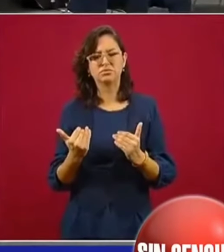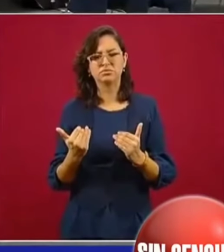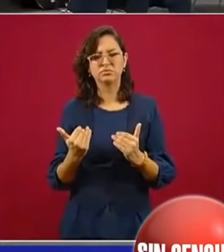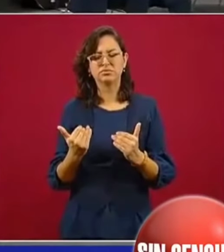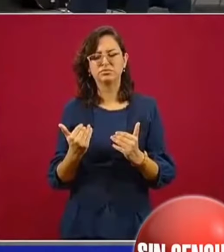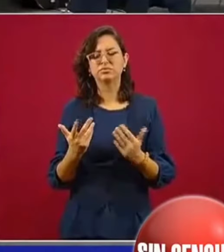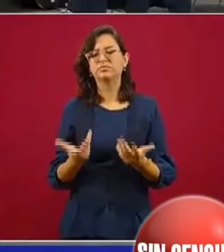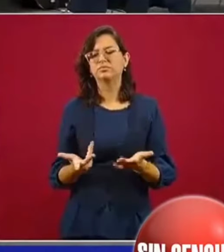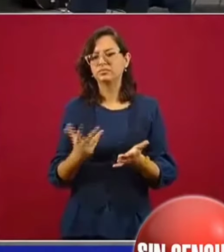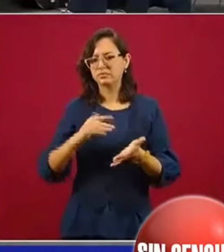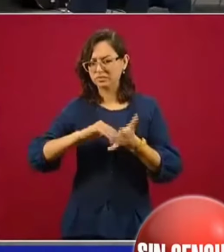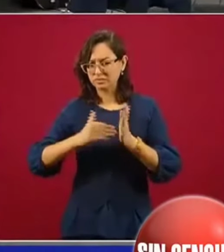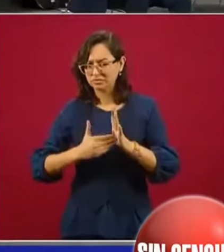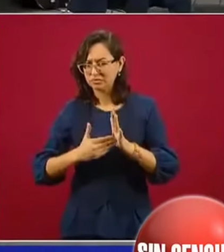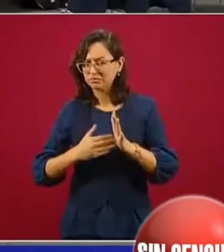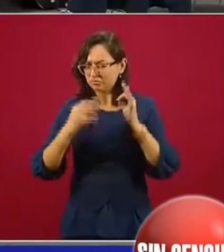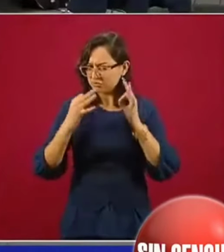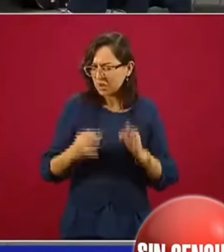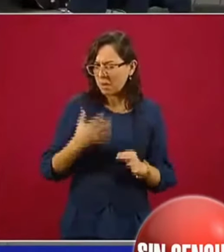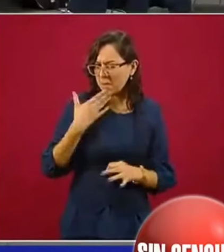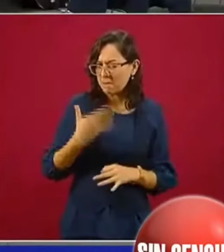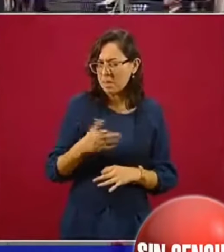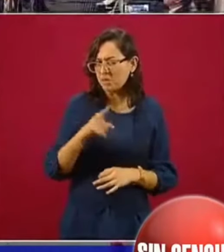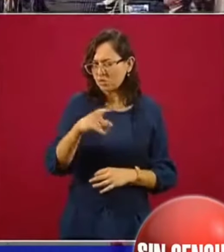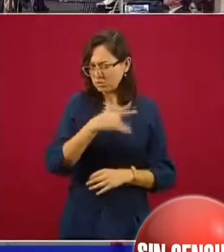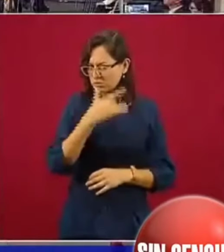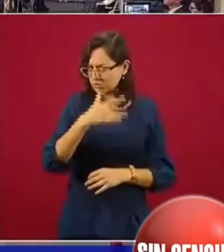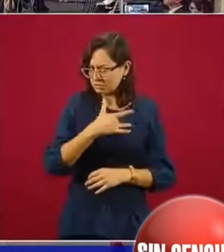si la estrategia ha funcionado desde su opinión.